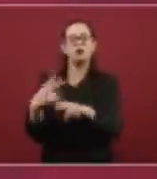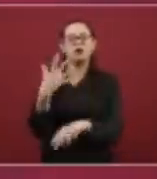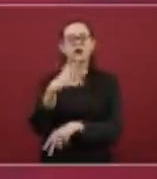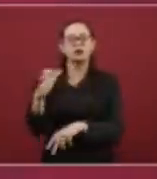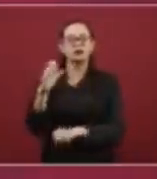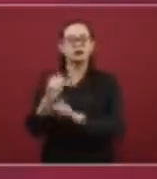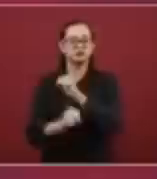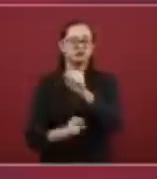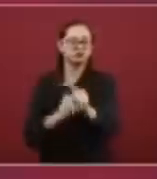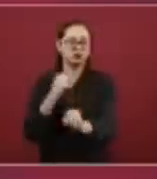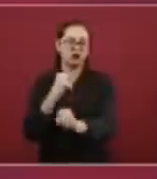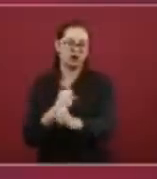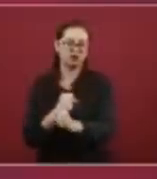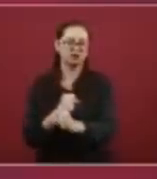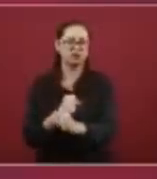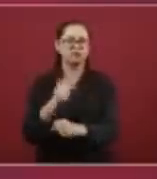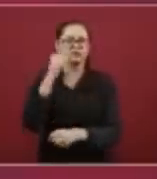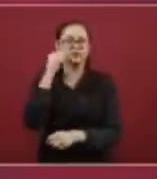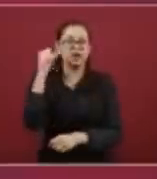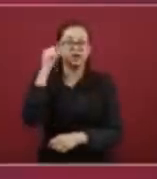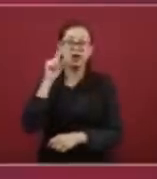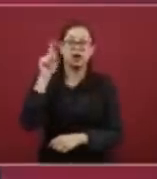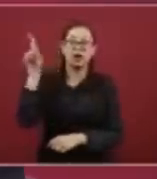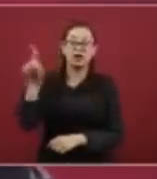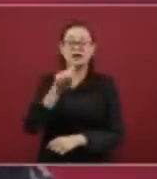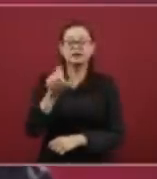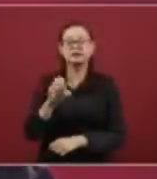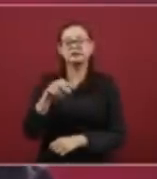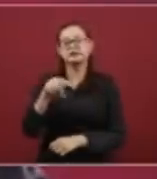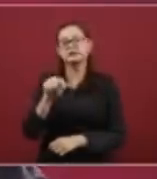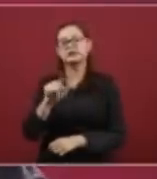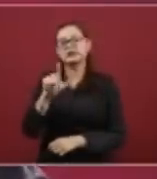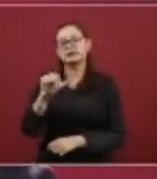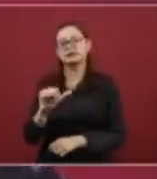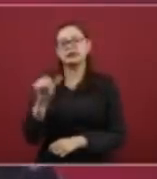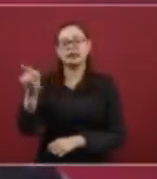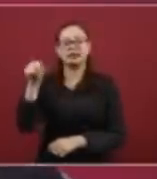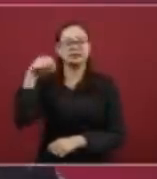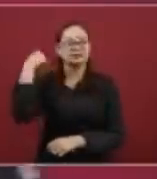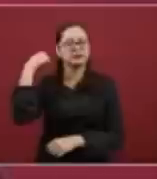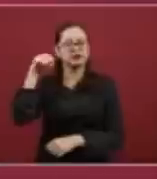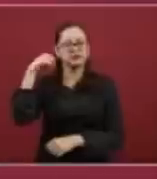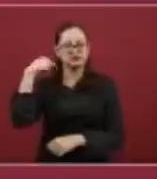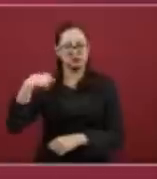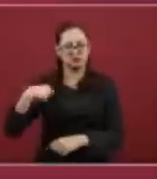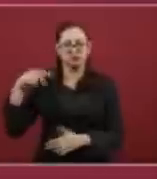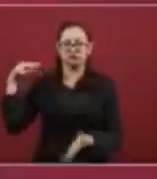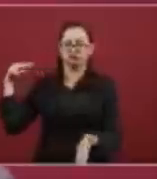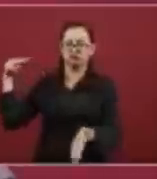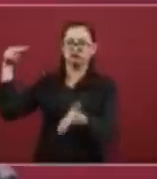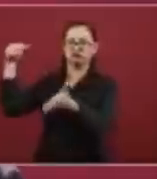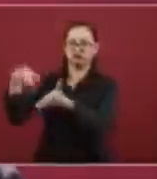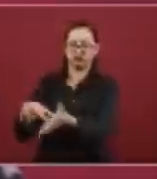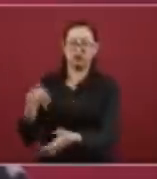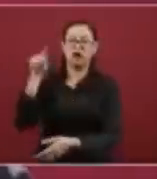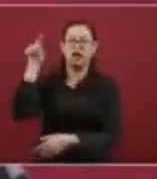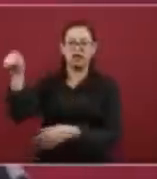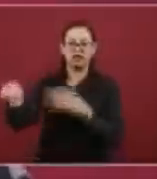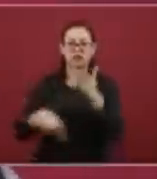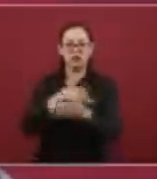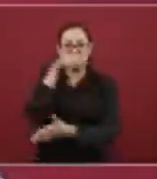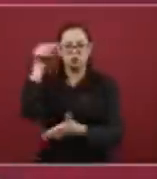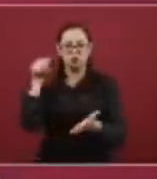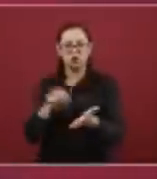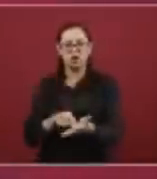Ayer estuvimos en Centla, Tabasco, porque ahí se llevó a cabo